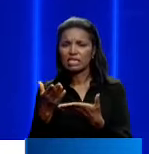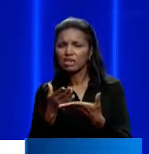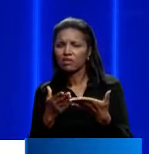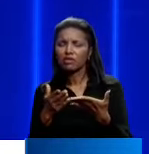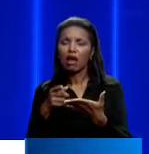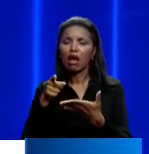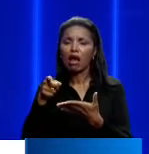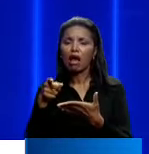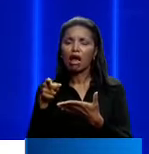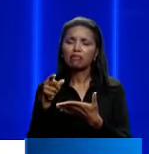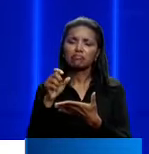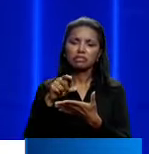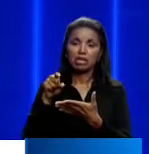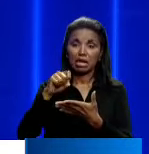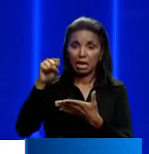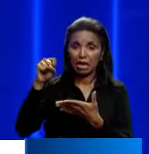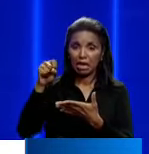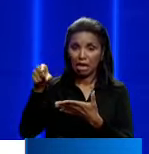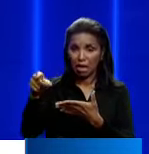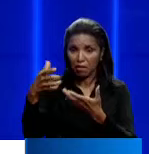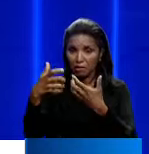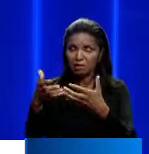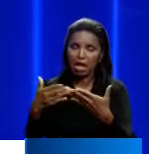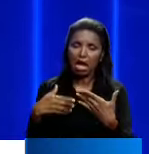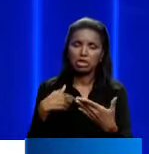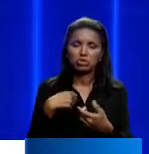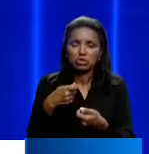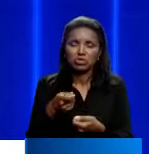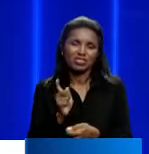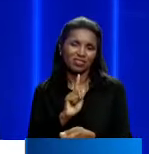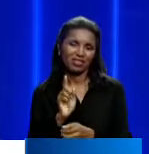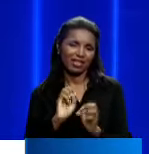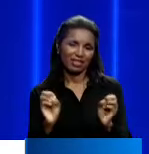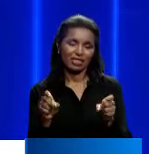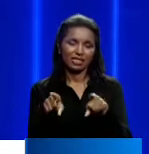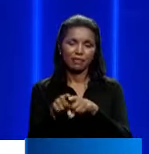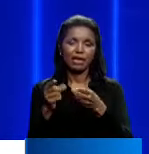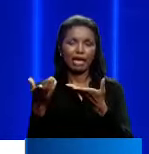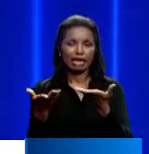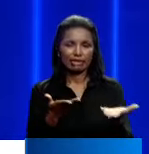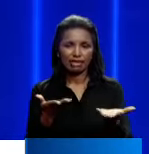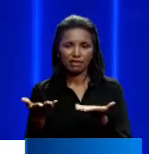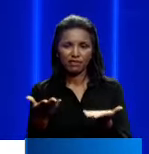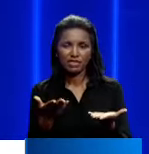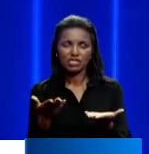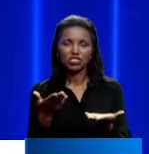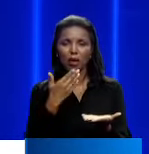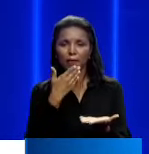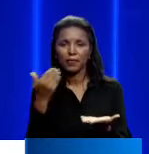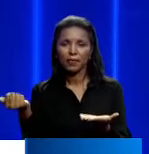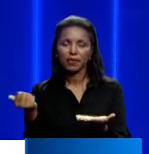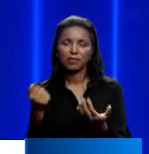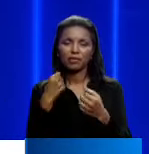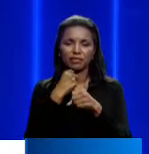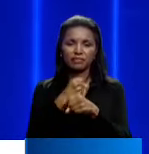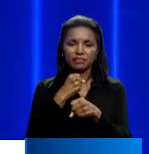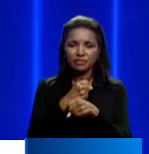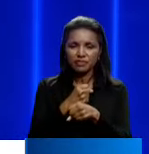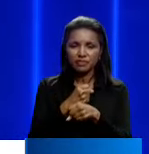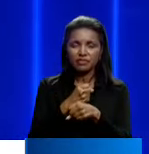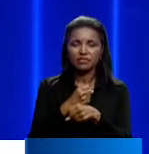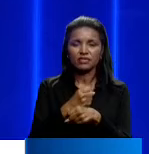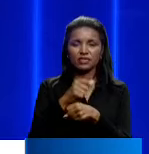esas licitaciones que hoy entregan de a dedo. Vamos a profesionalizar el servicio para que los funcionarios públicos